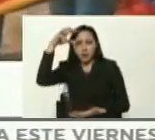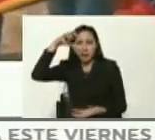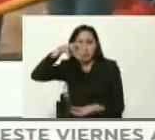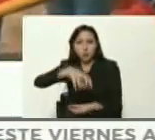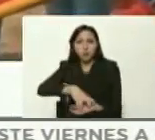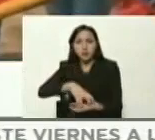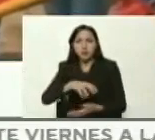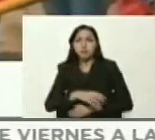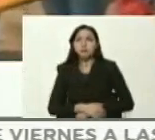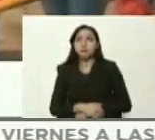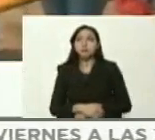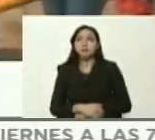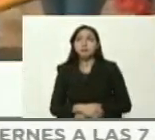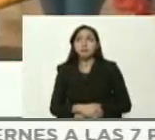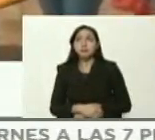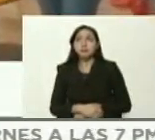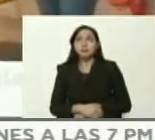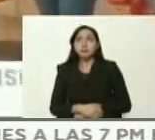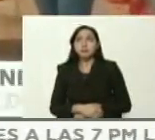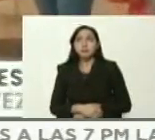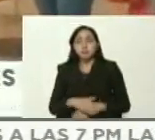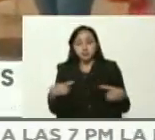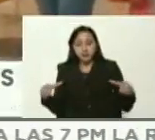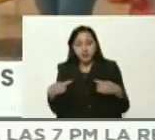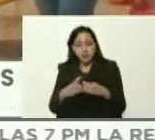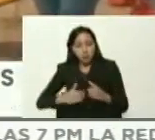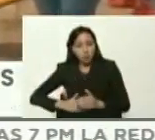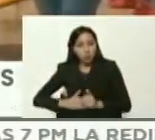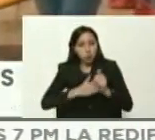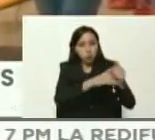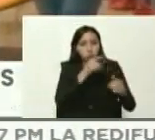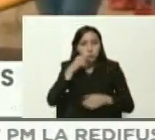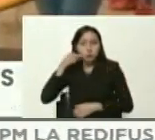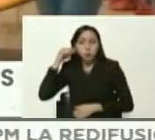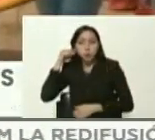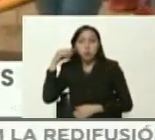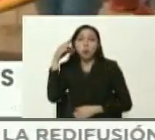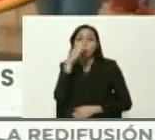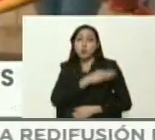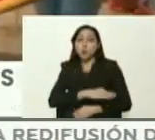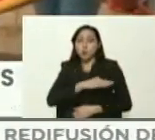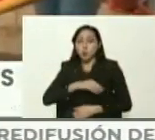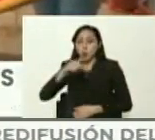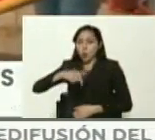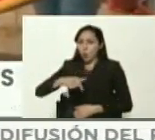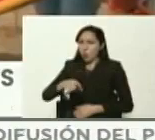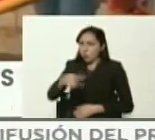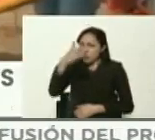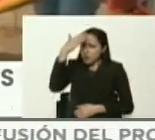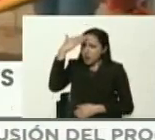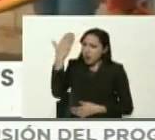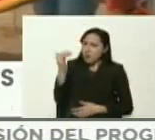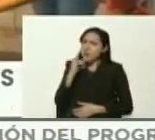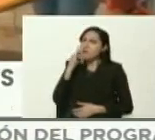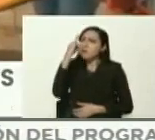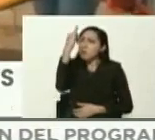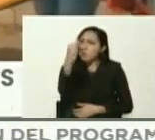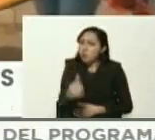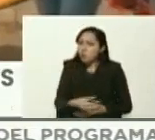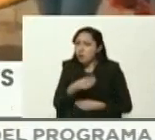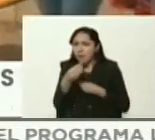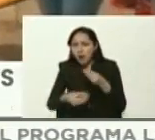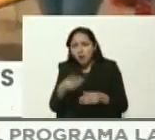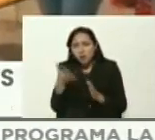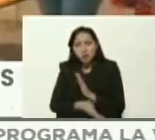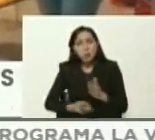Guárico, con todo el equipo, líderes y lideresas sociales. Hoy, presidente, como usted lo ha anunciado en el plan de